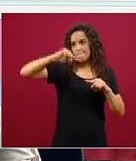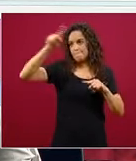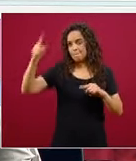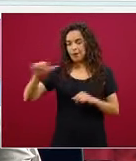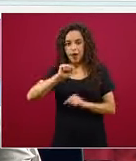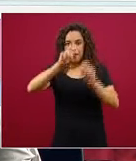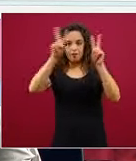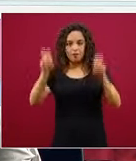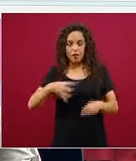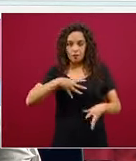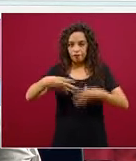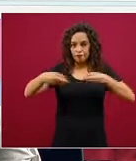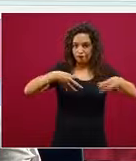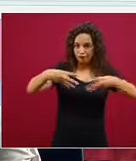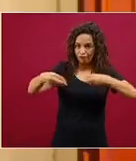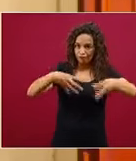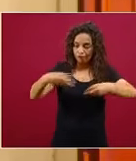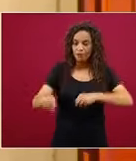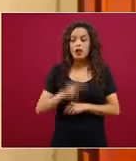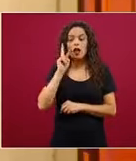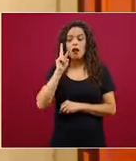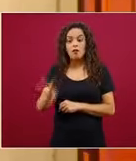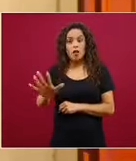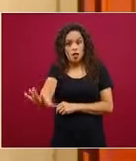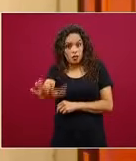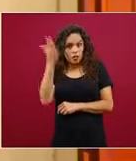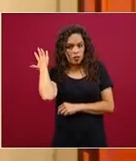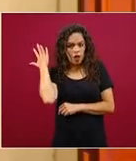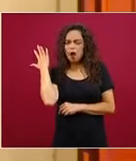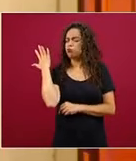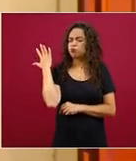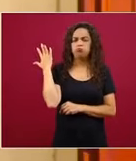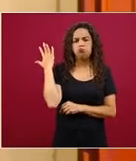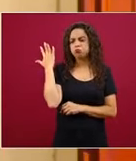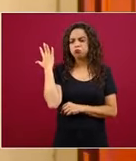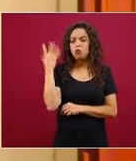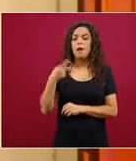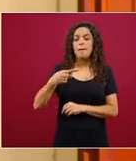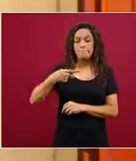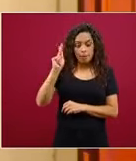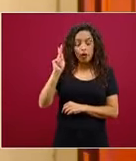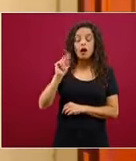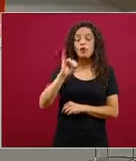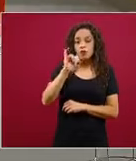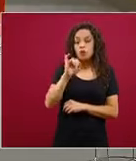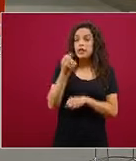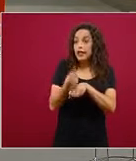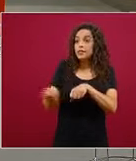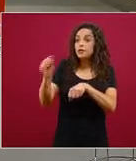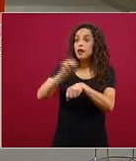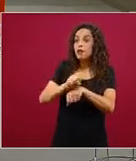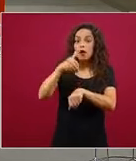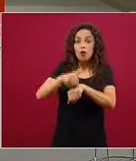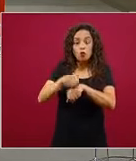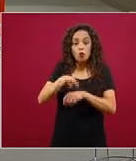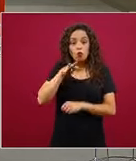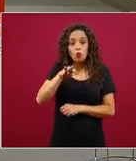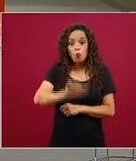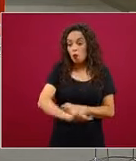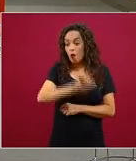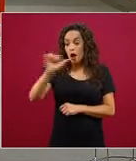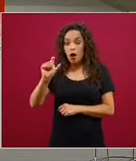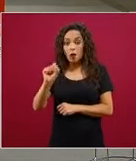un ascenso no tan rápido, aunque este sí se incrementa desde la semana 19 a la semana